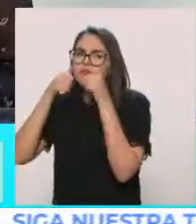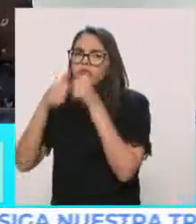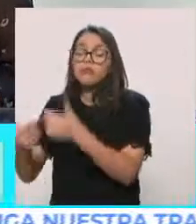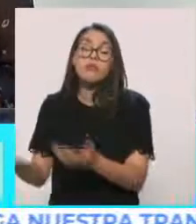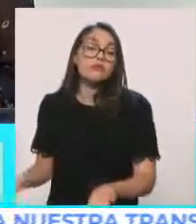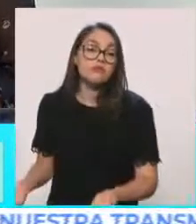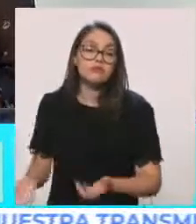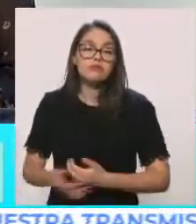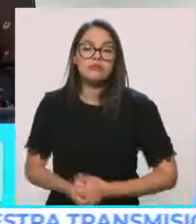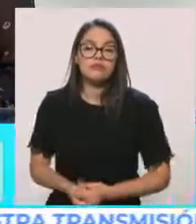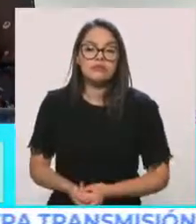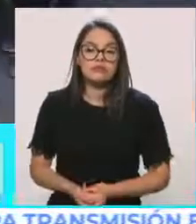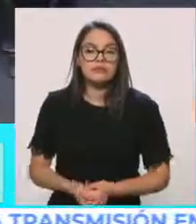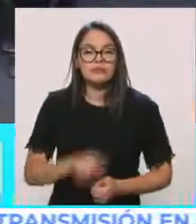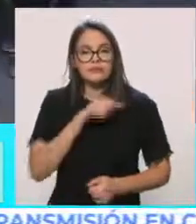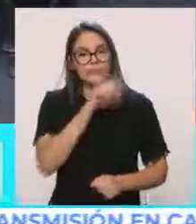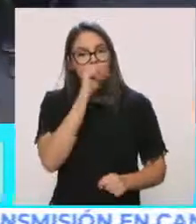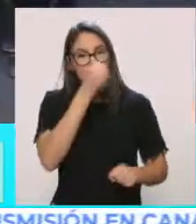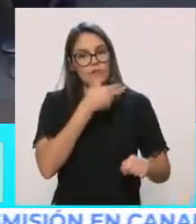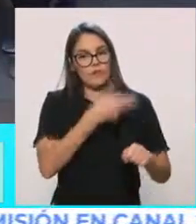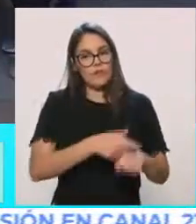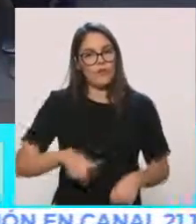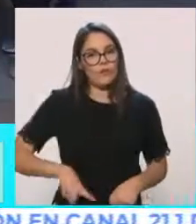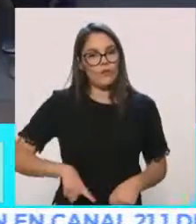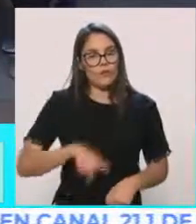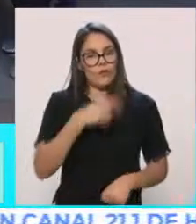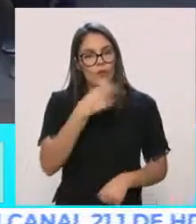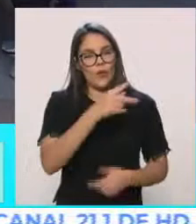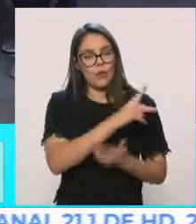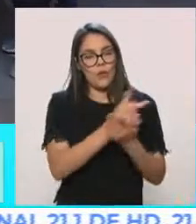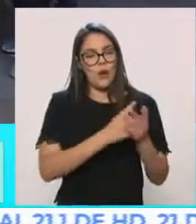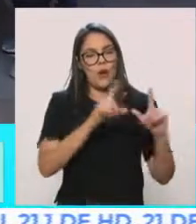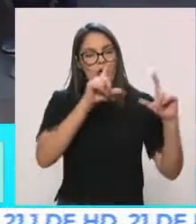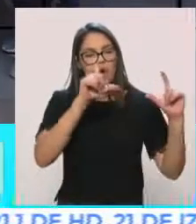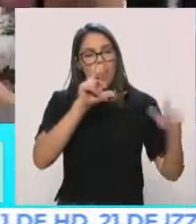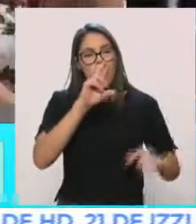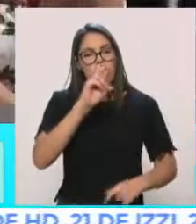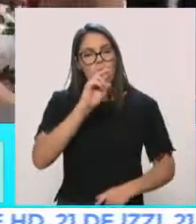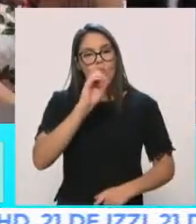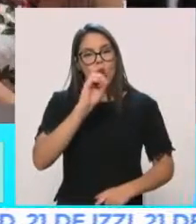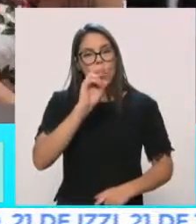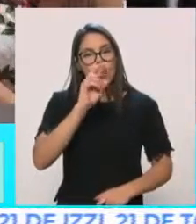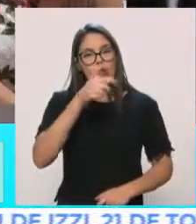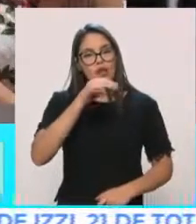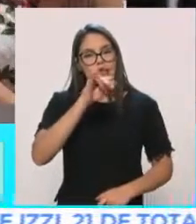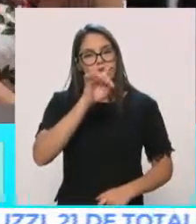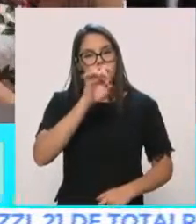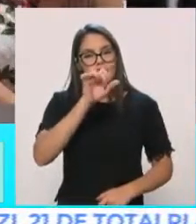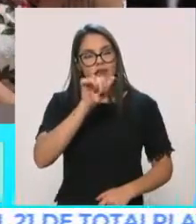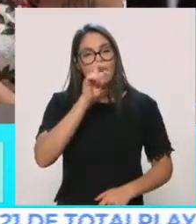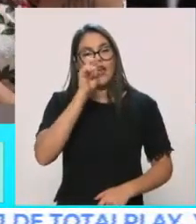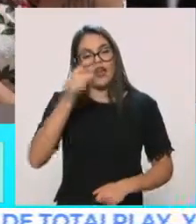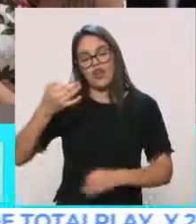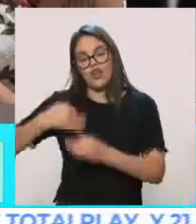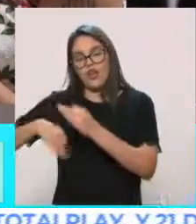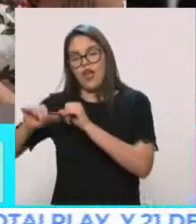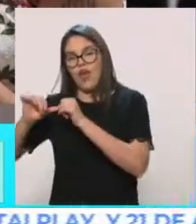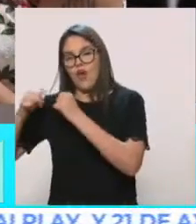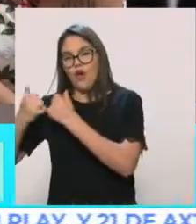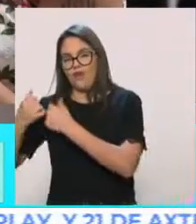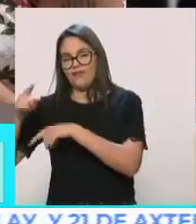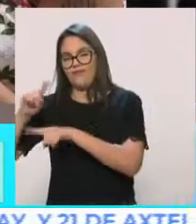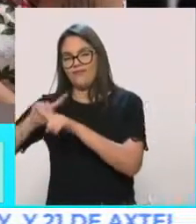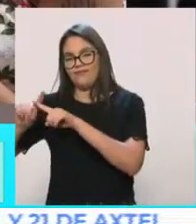de Gobierno en el programa Orquídeas es donde a través de las organizaciones civiles que trabajamos con trabajadoras